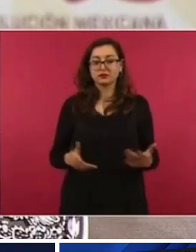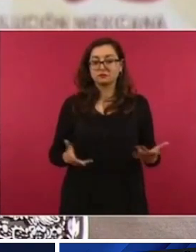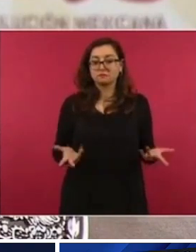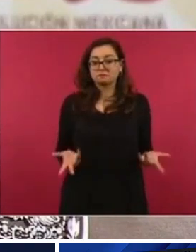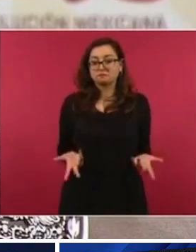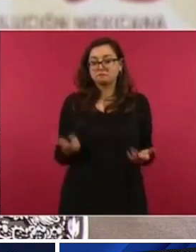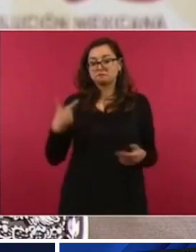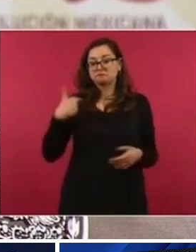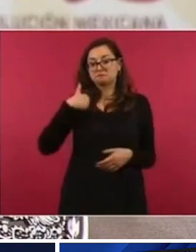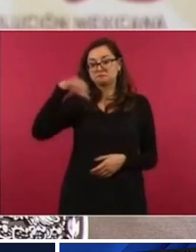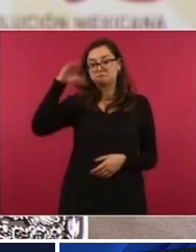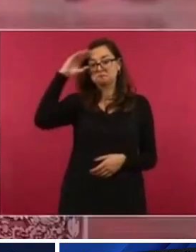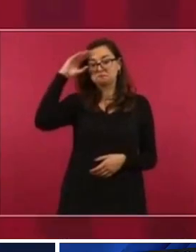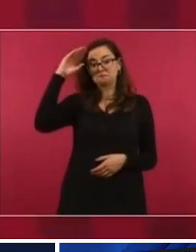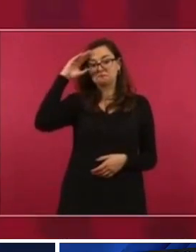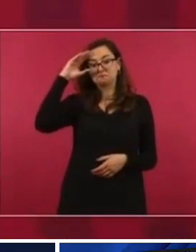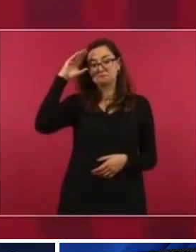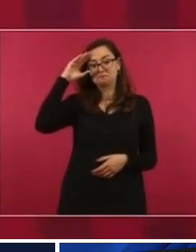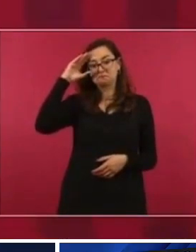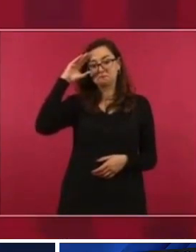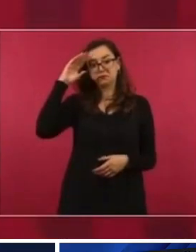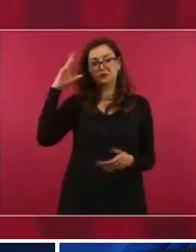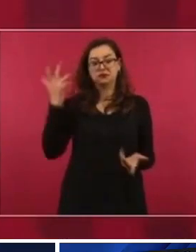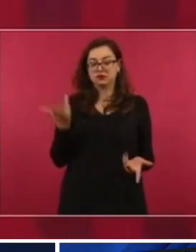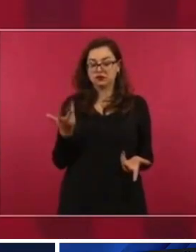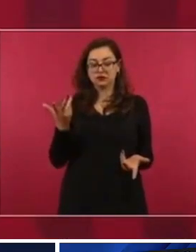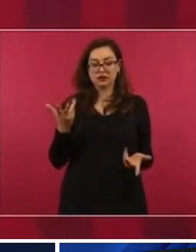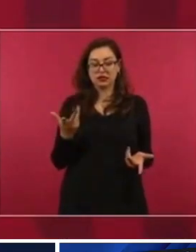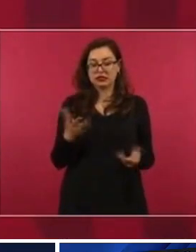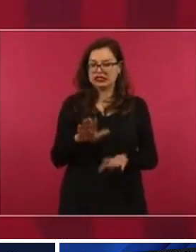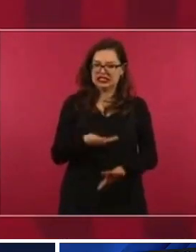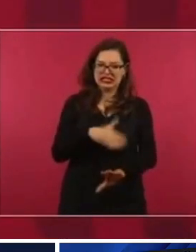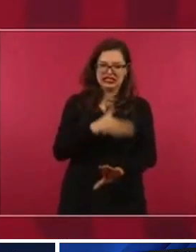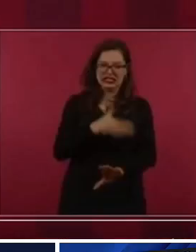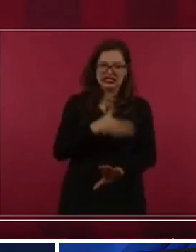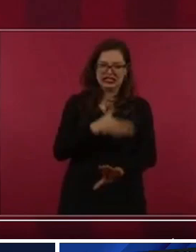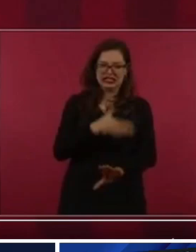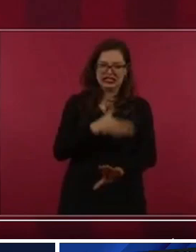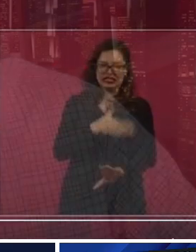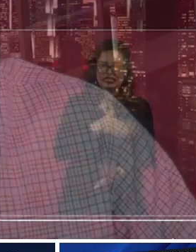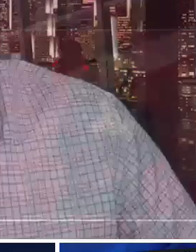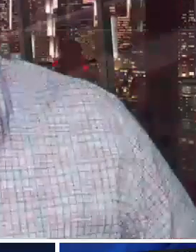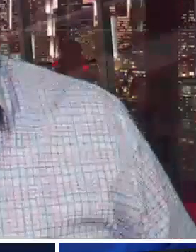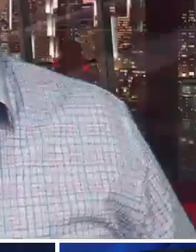porque existe una persecución.